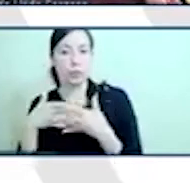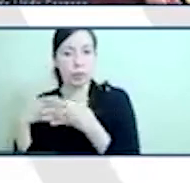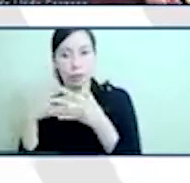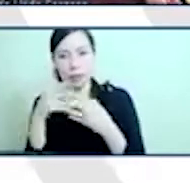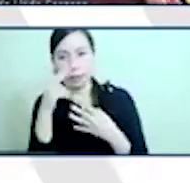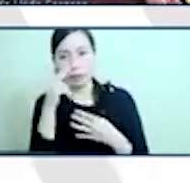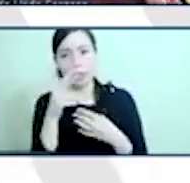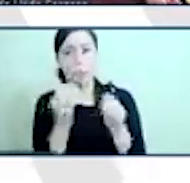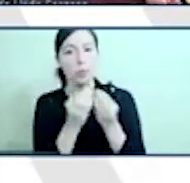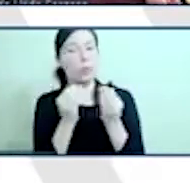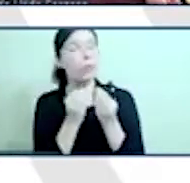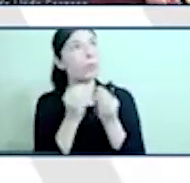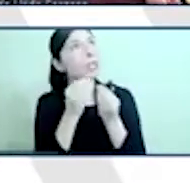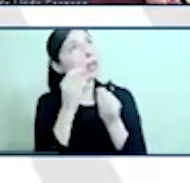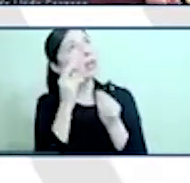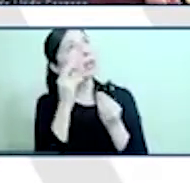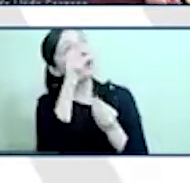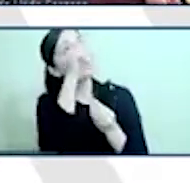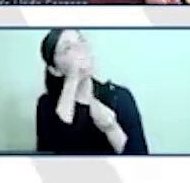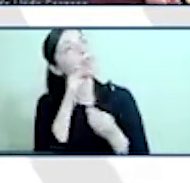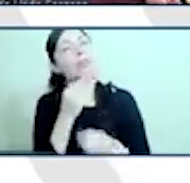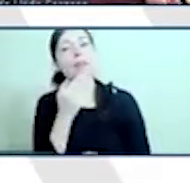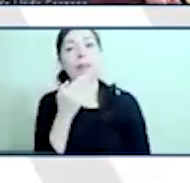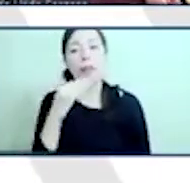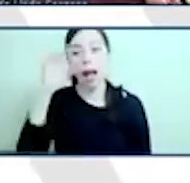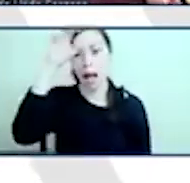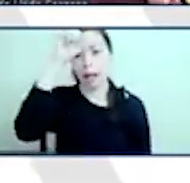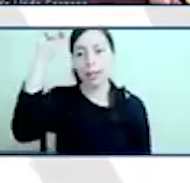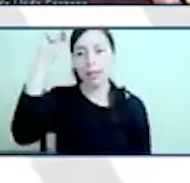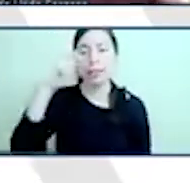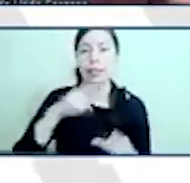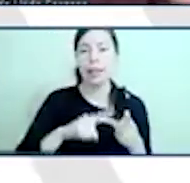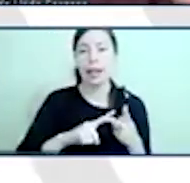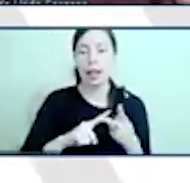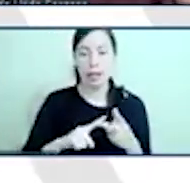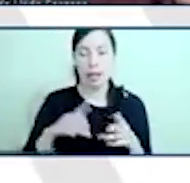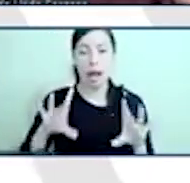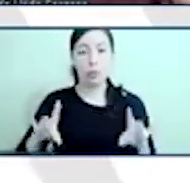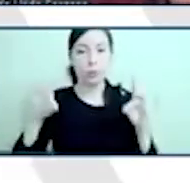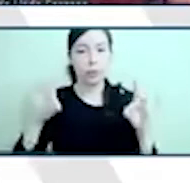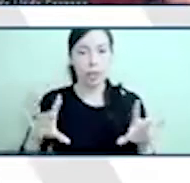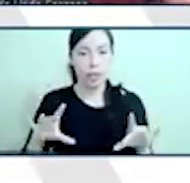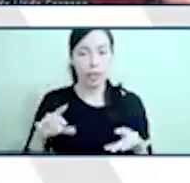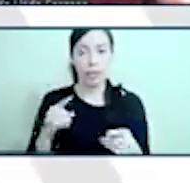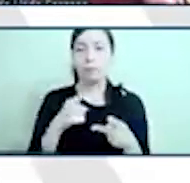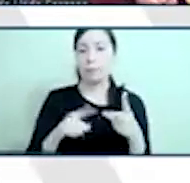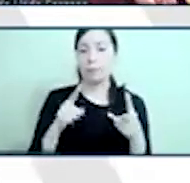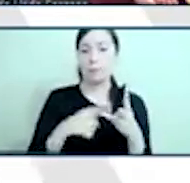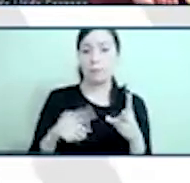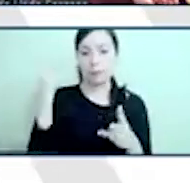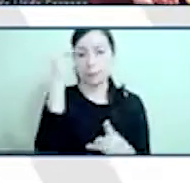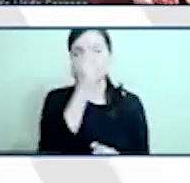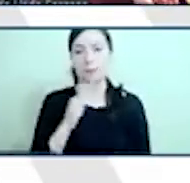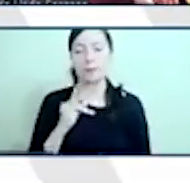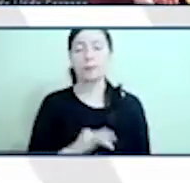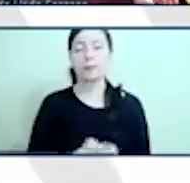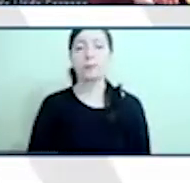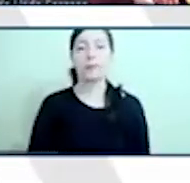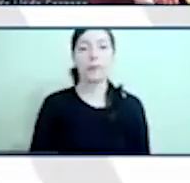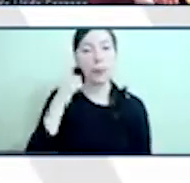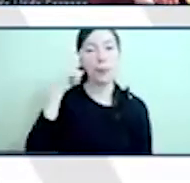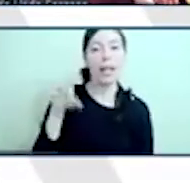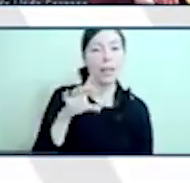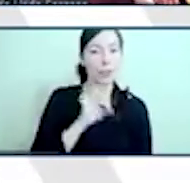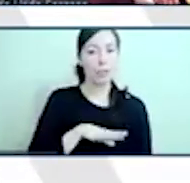observaciones, seguidos por Argentina, Australia, Sudáfrica. Sin embargo, Chile tiene